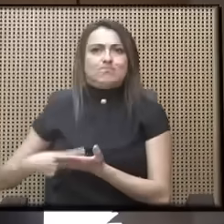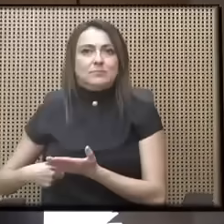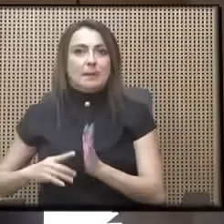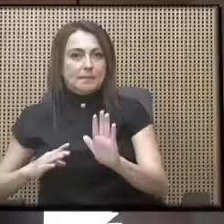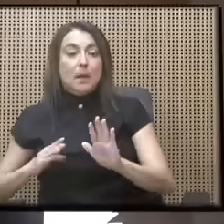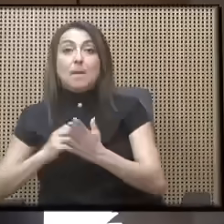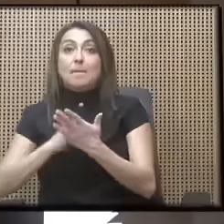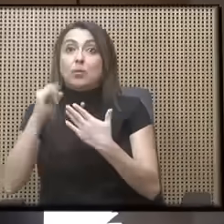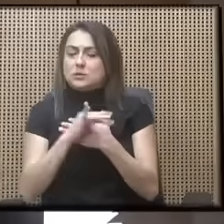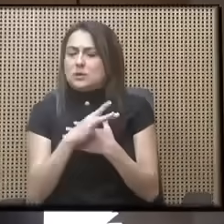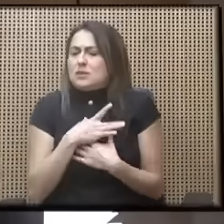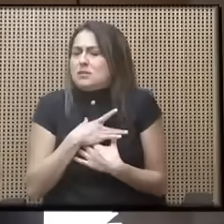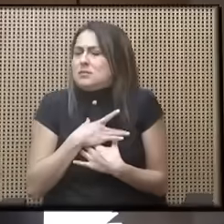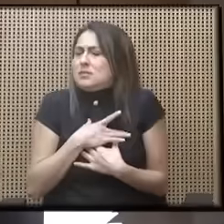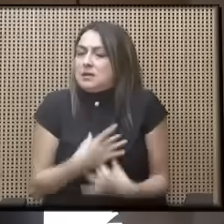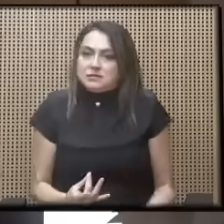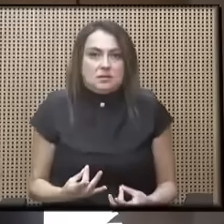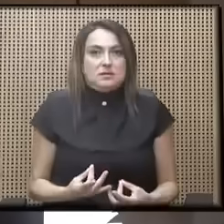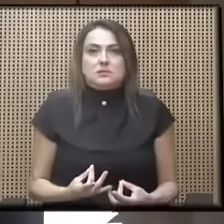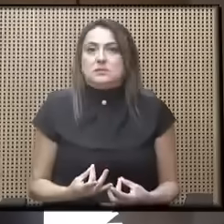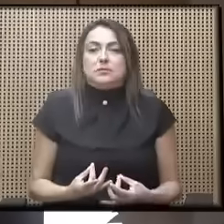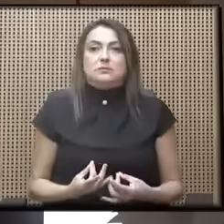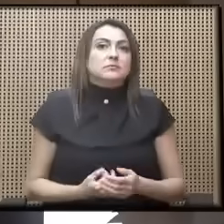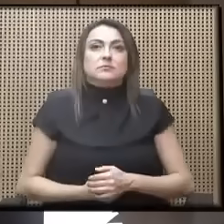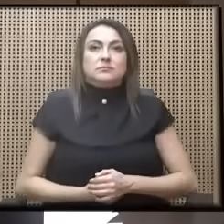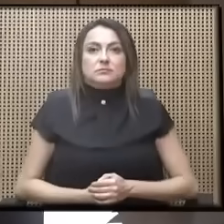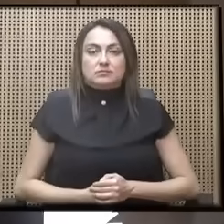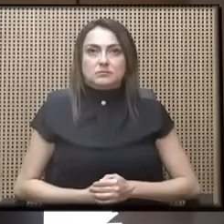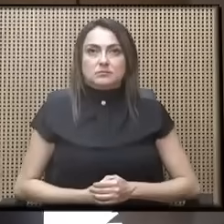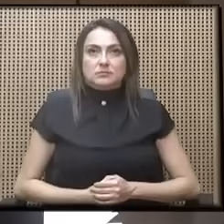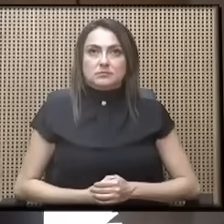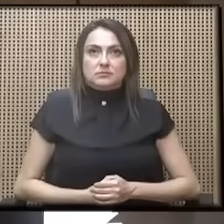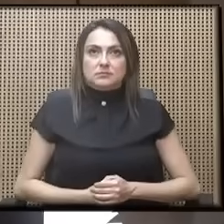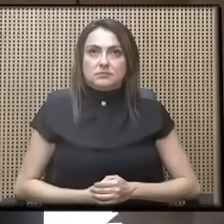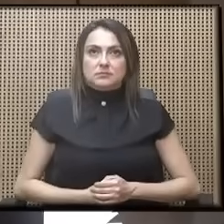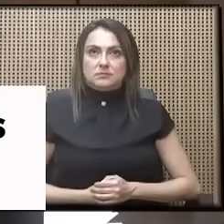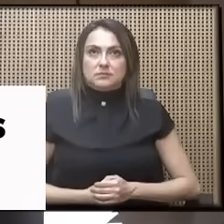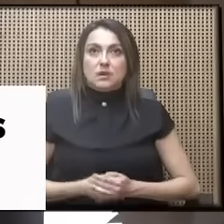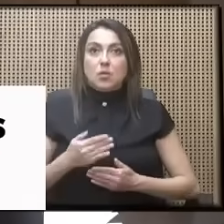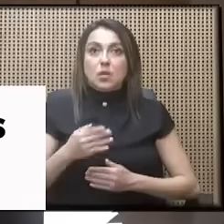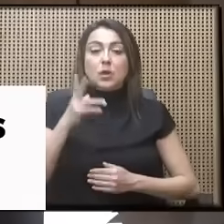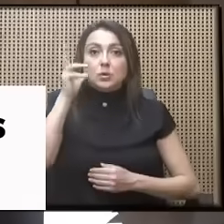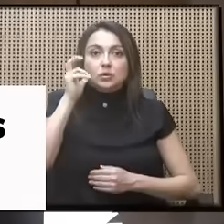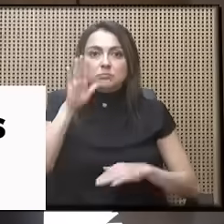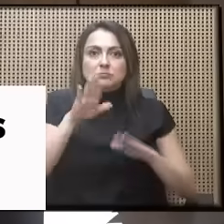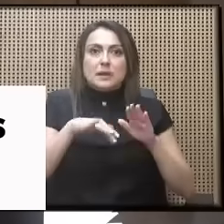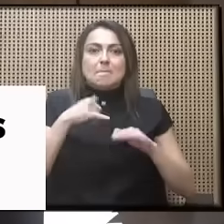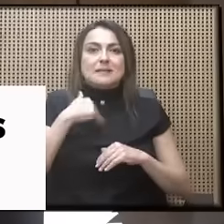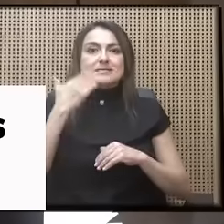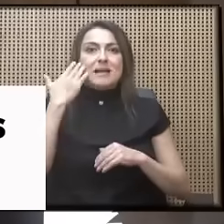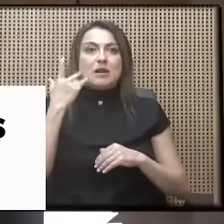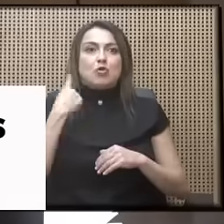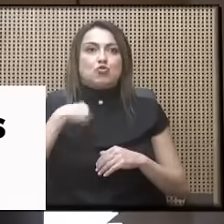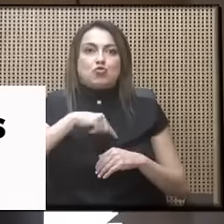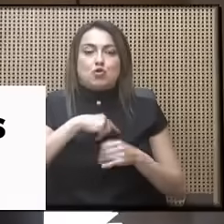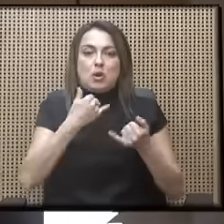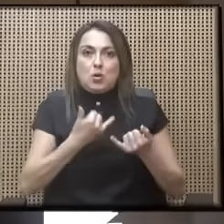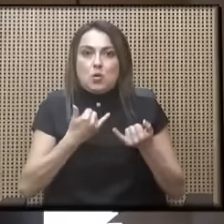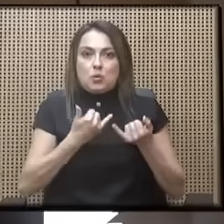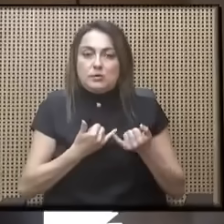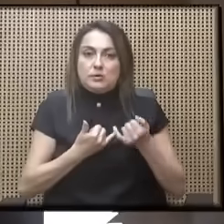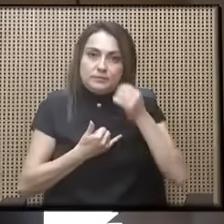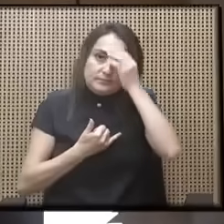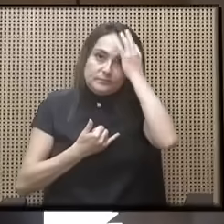proyecto interesantísimo. Y cuando escuchen la argumentación van a saber que nos encontramos en